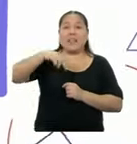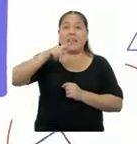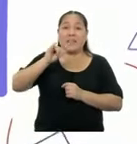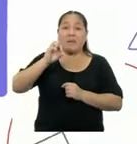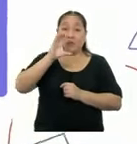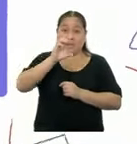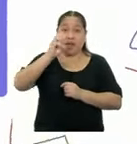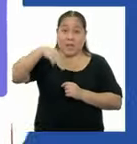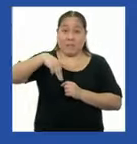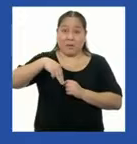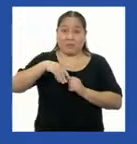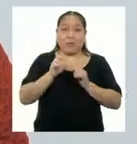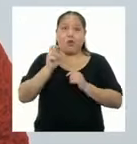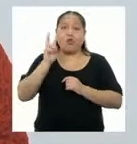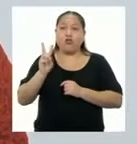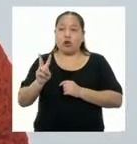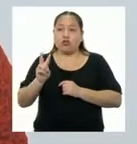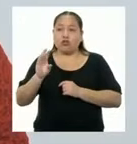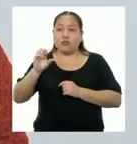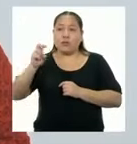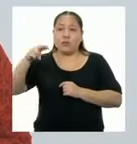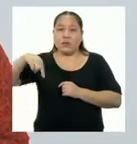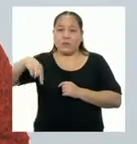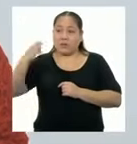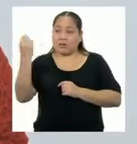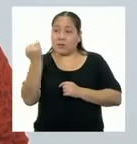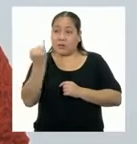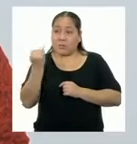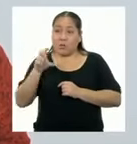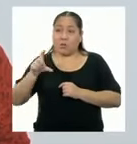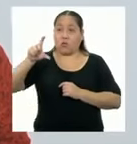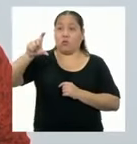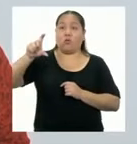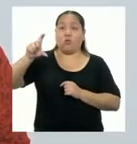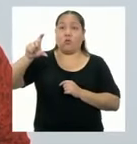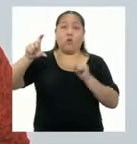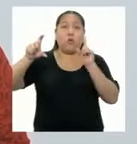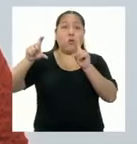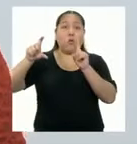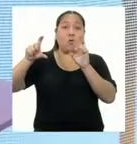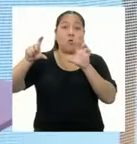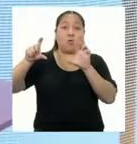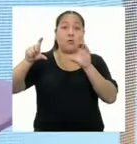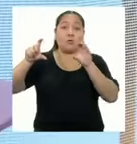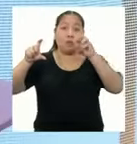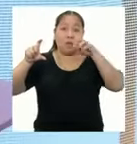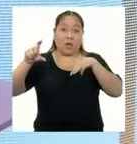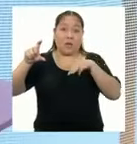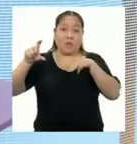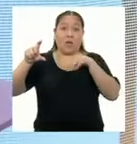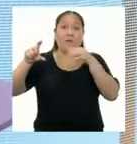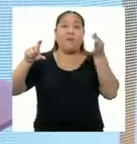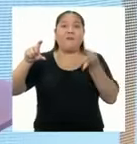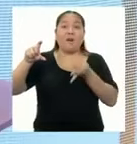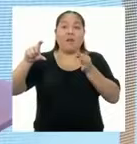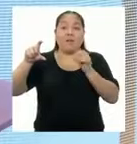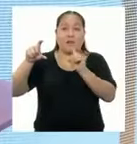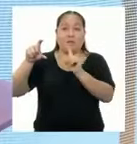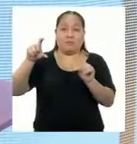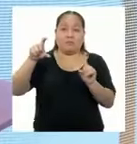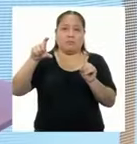podemos decir 2 centímetros en el dibujo equivale a 1 centímetro de la realidad. Aquí uno